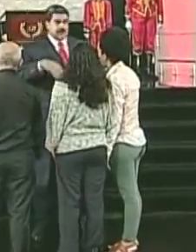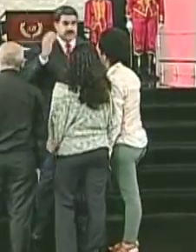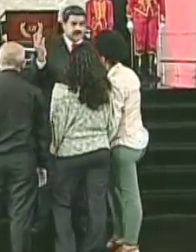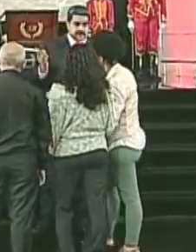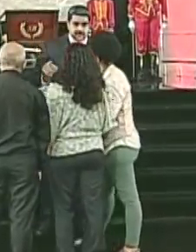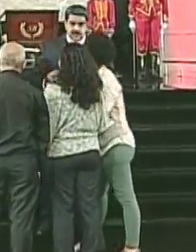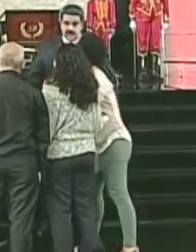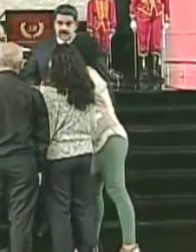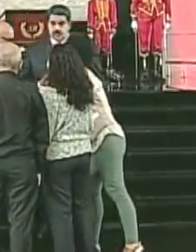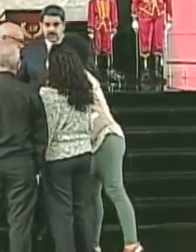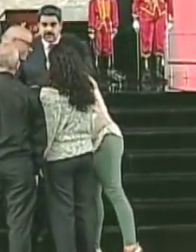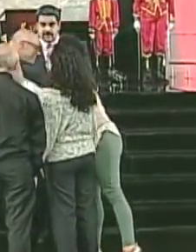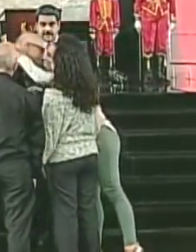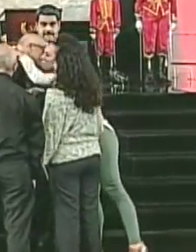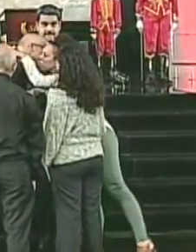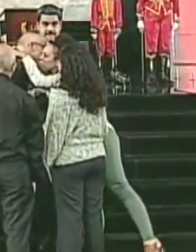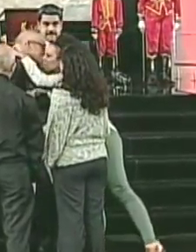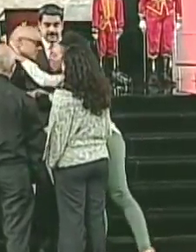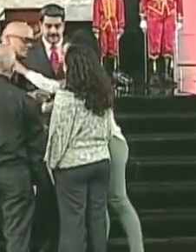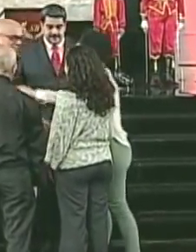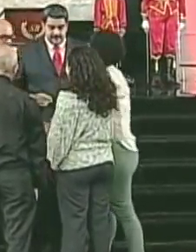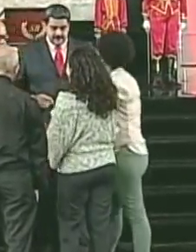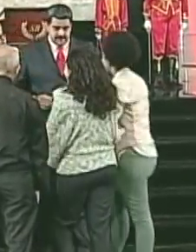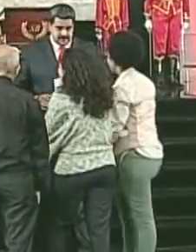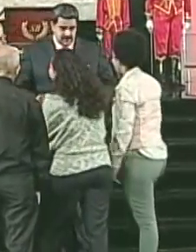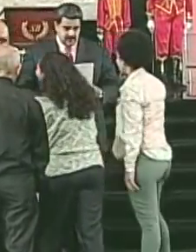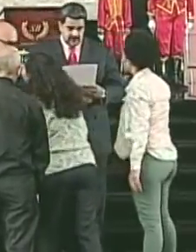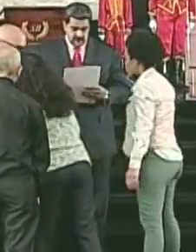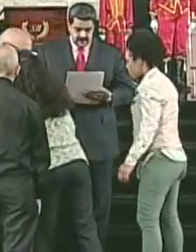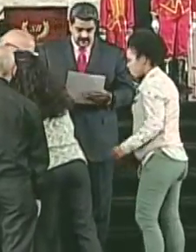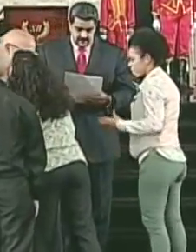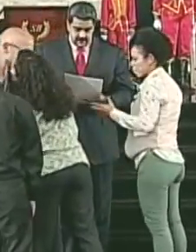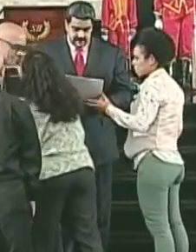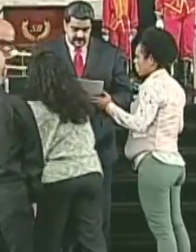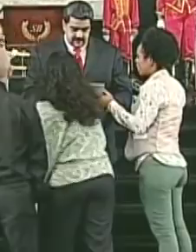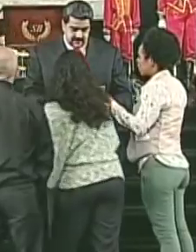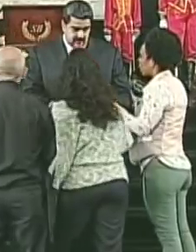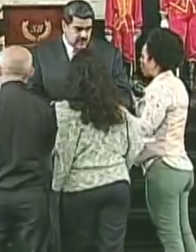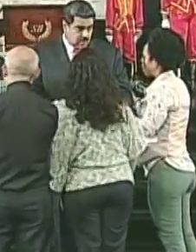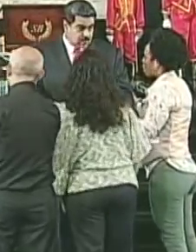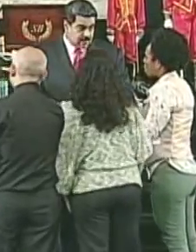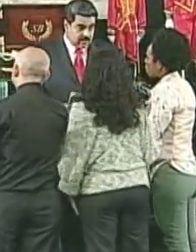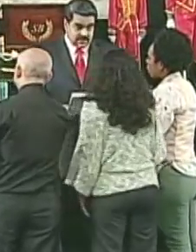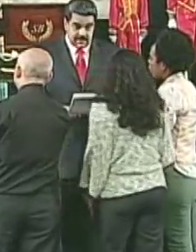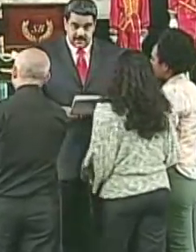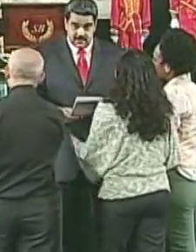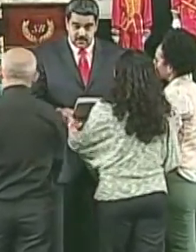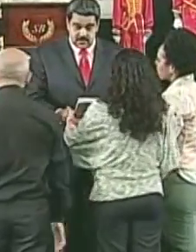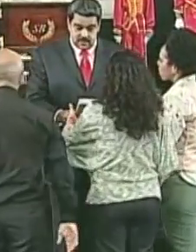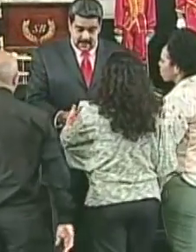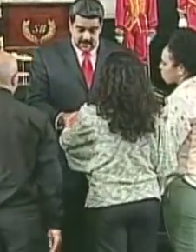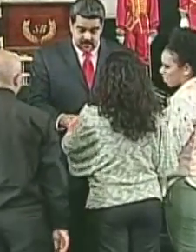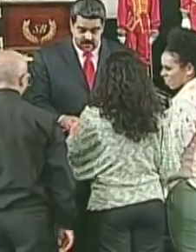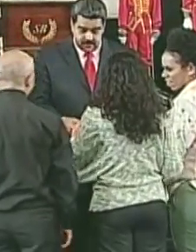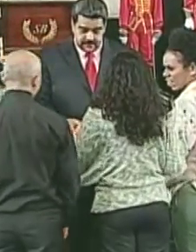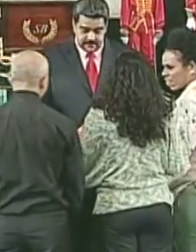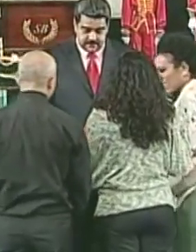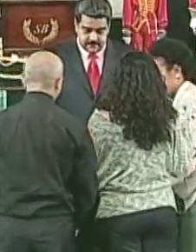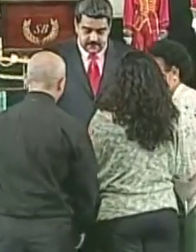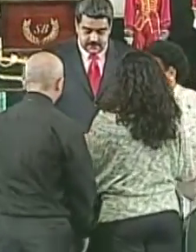Telesur también recibe el Premio Nacional de Periodismo 2018, una ventana en el